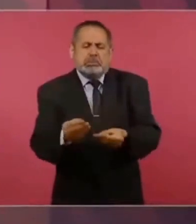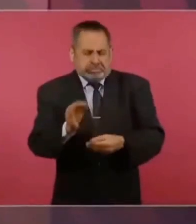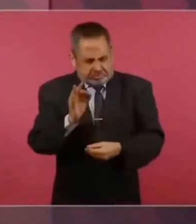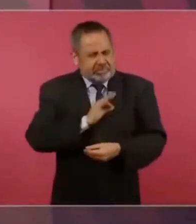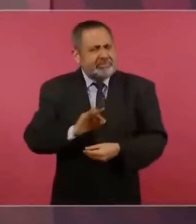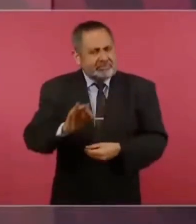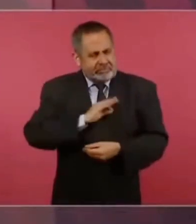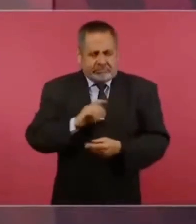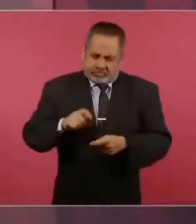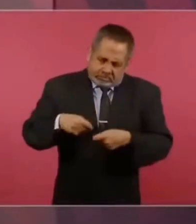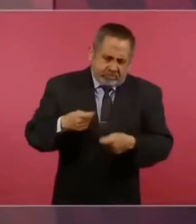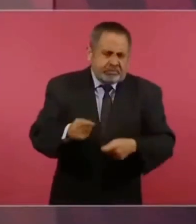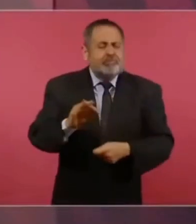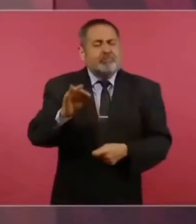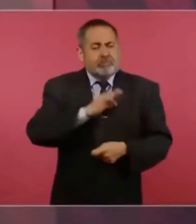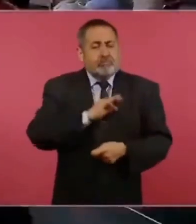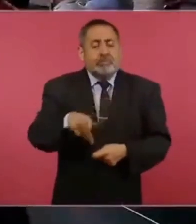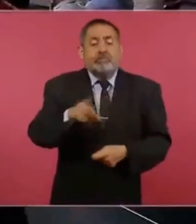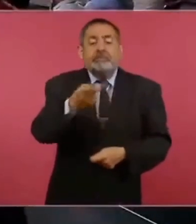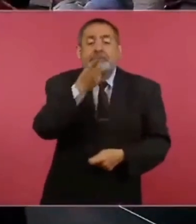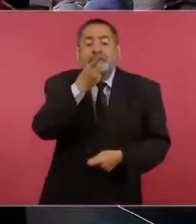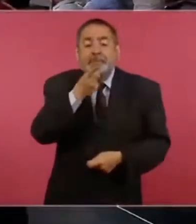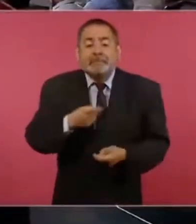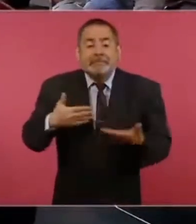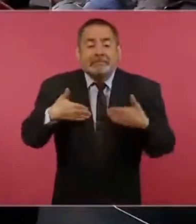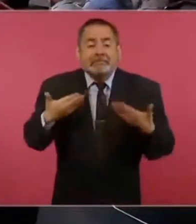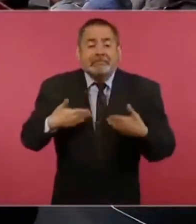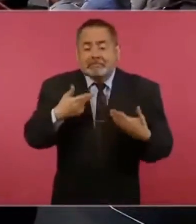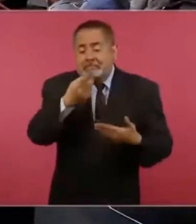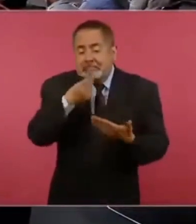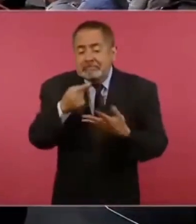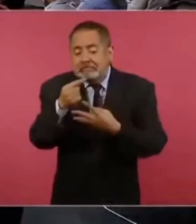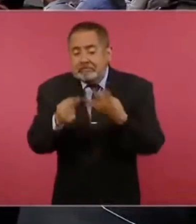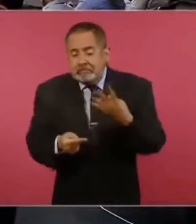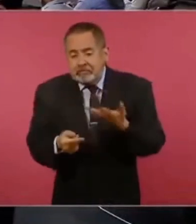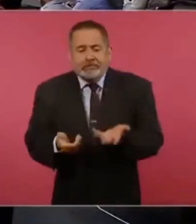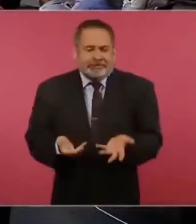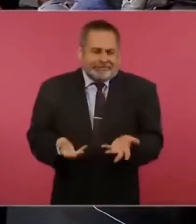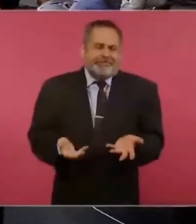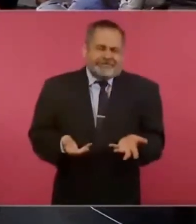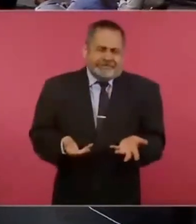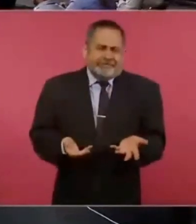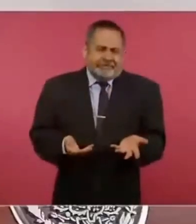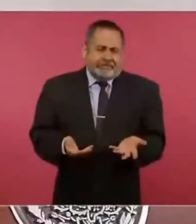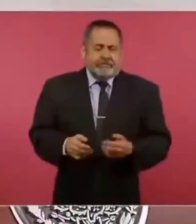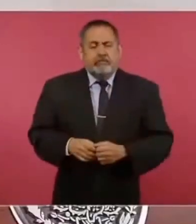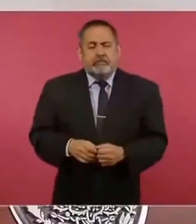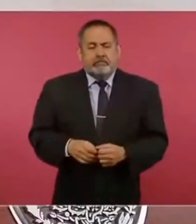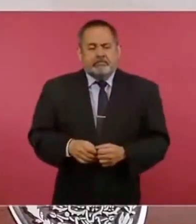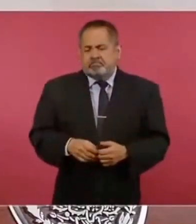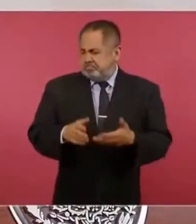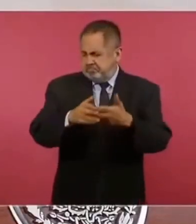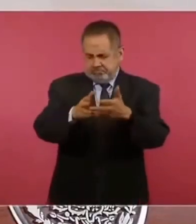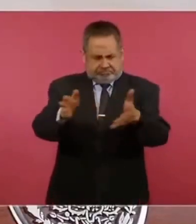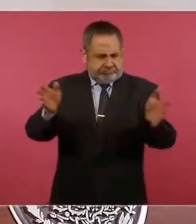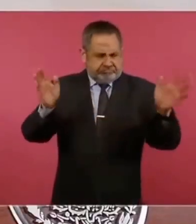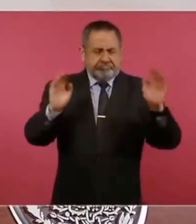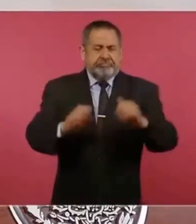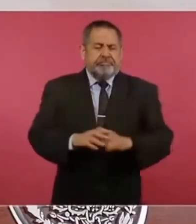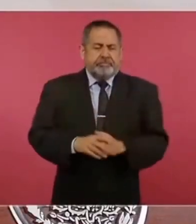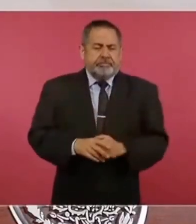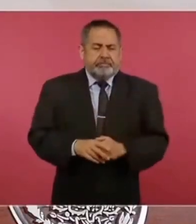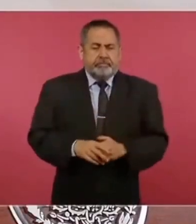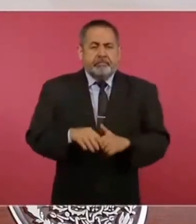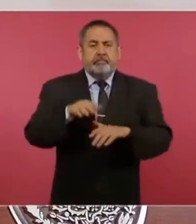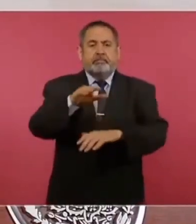recompensarlos. En general, En el